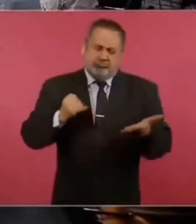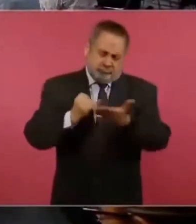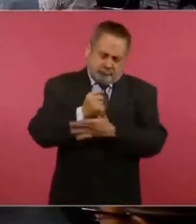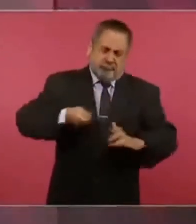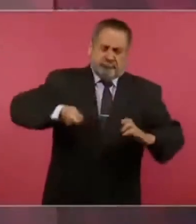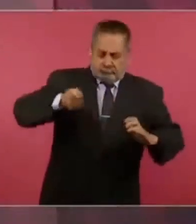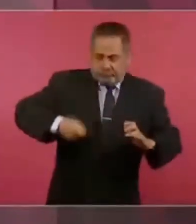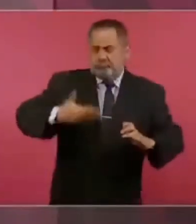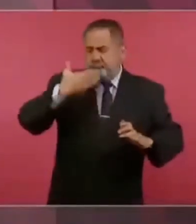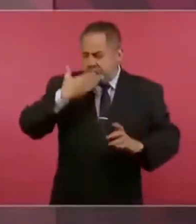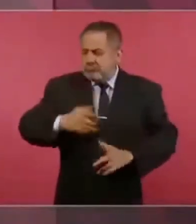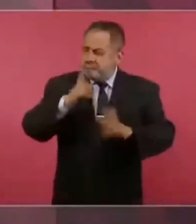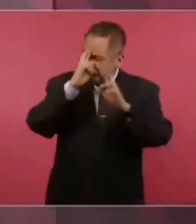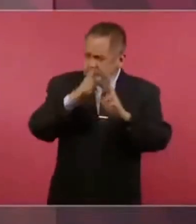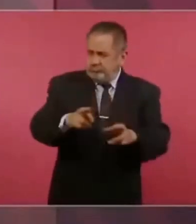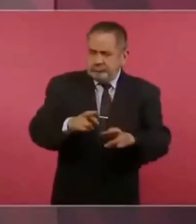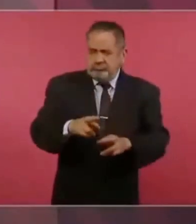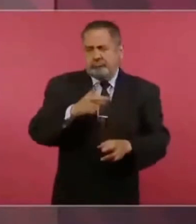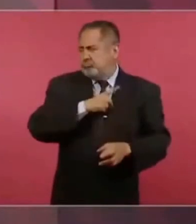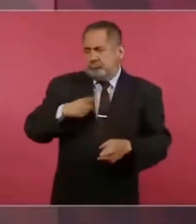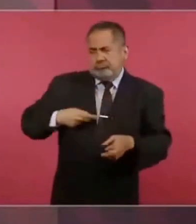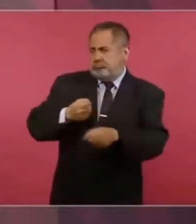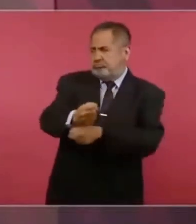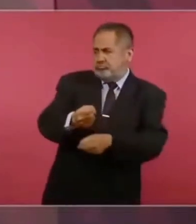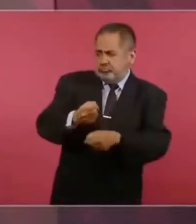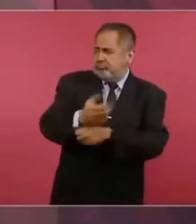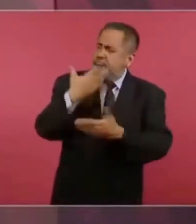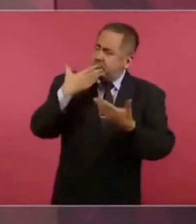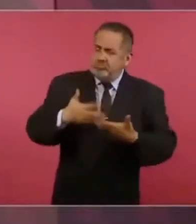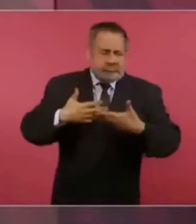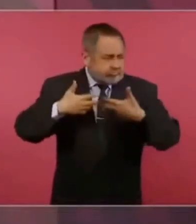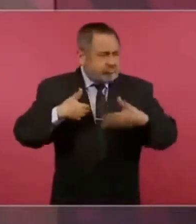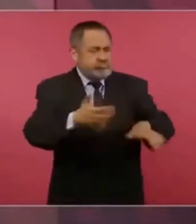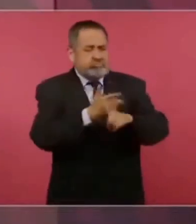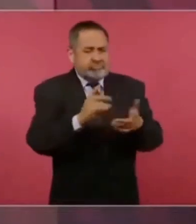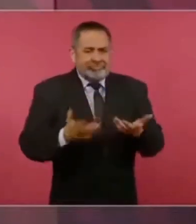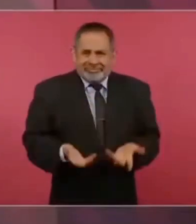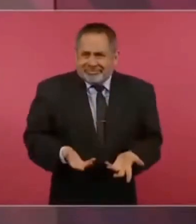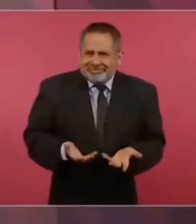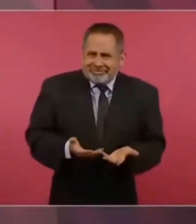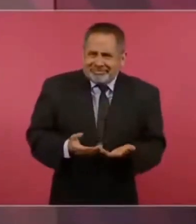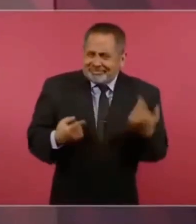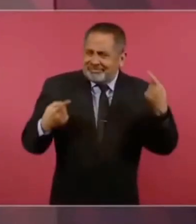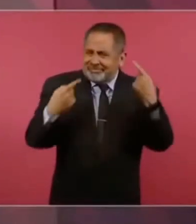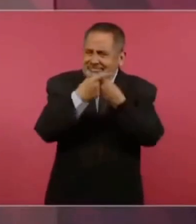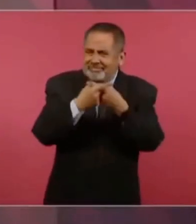por las comisiones de derechos humanos.